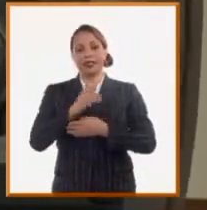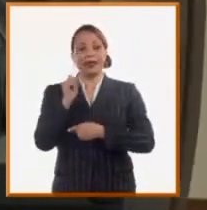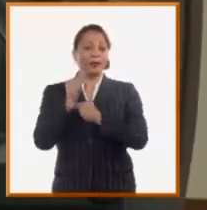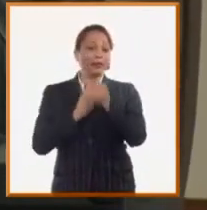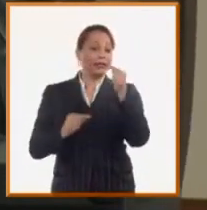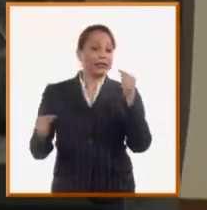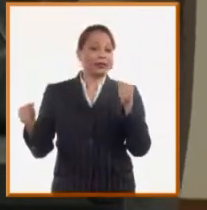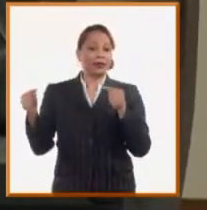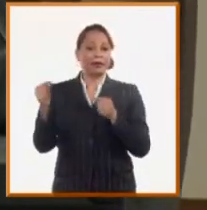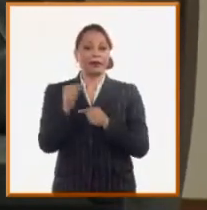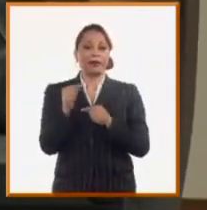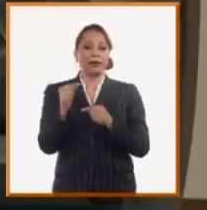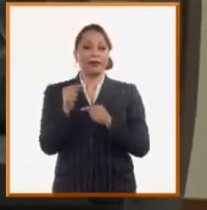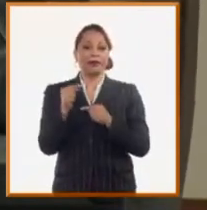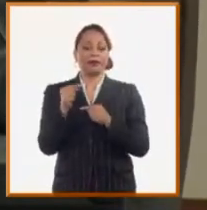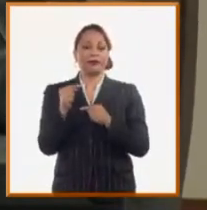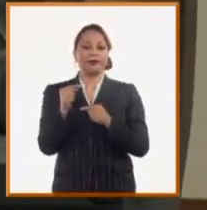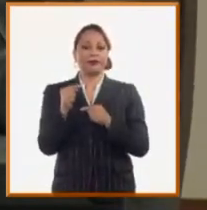todo,